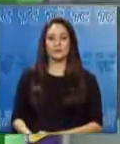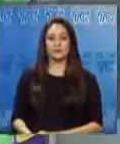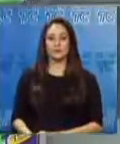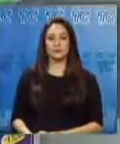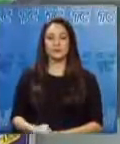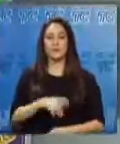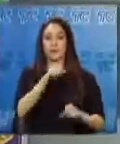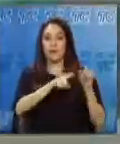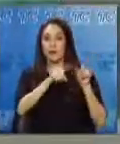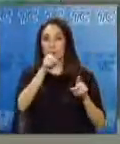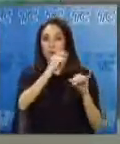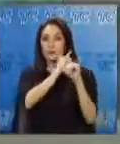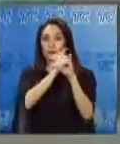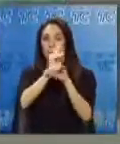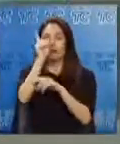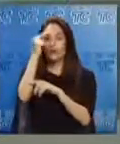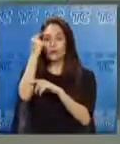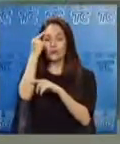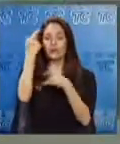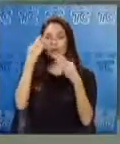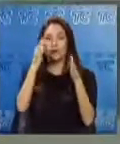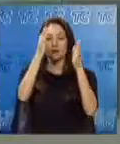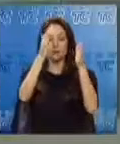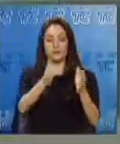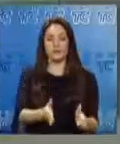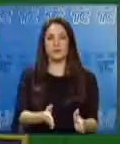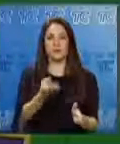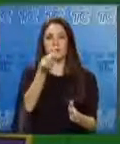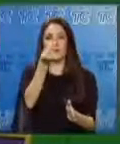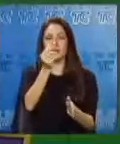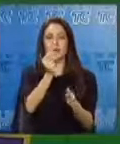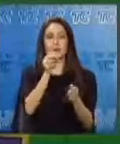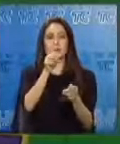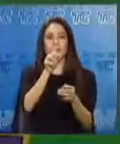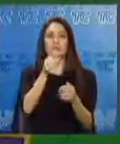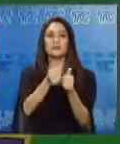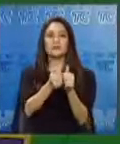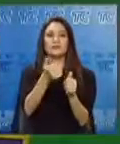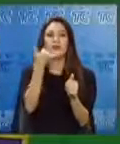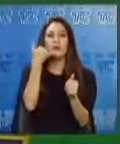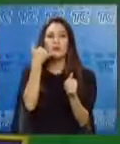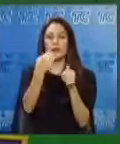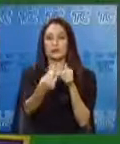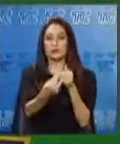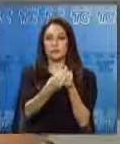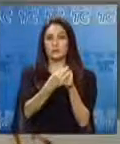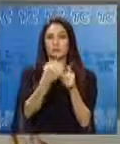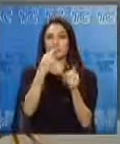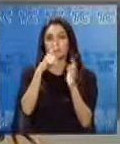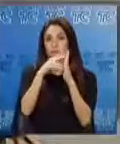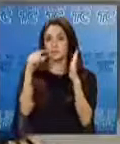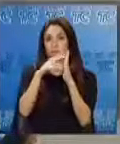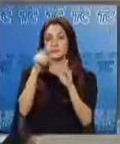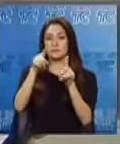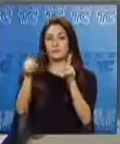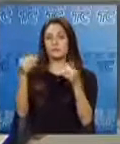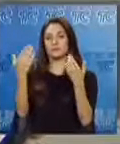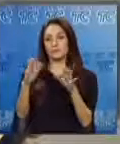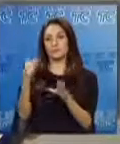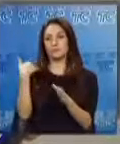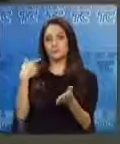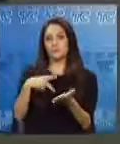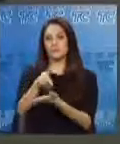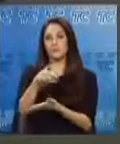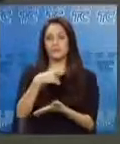En algunas instituciones públicas se han instalado puntos de carga de dinero efectivo desde el celular. Por ejemplo, en el SRI son varios los ciudadanos que pagan